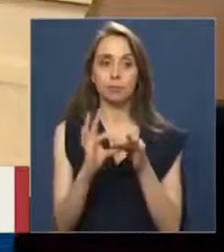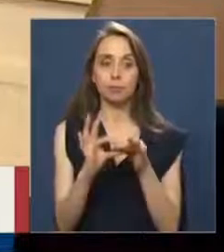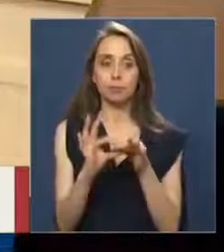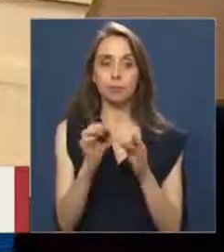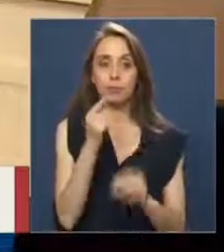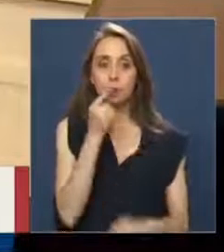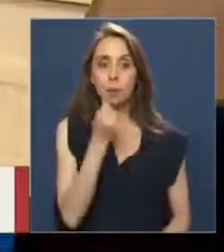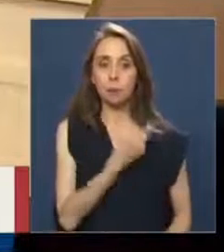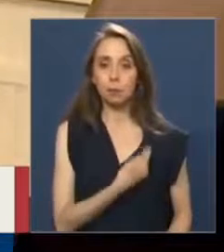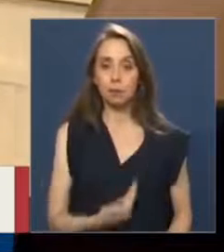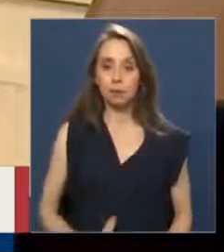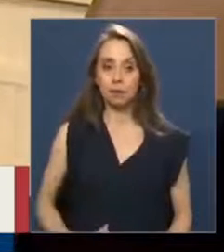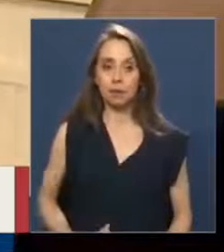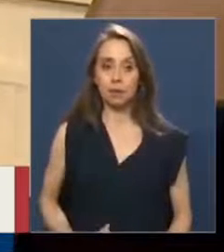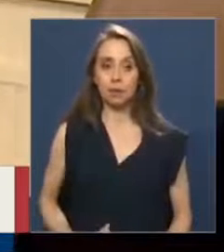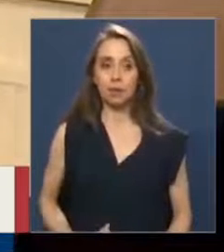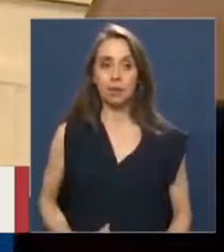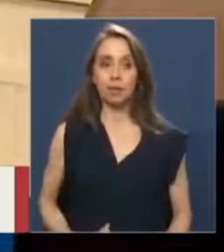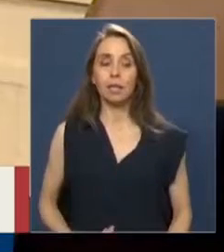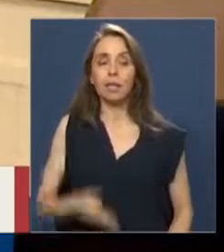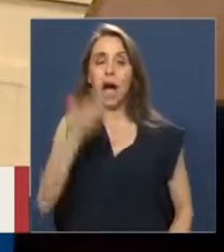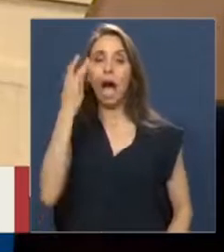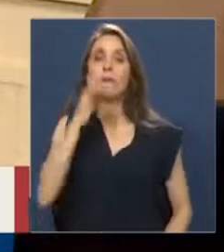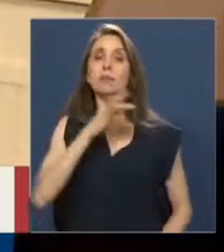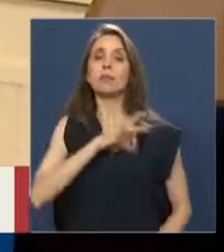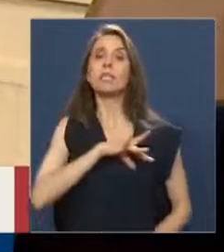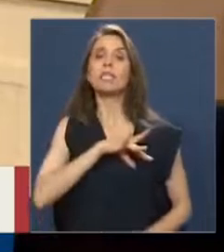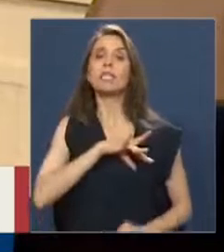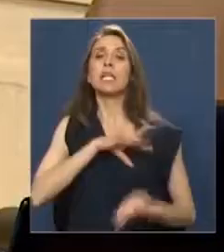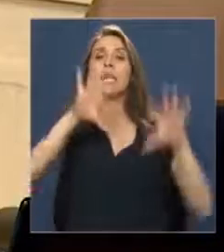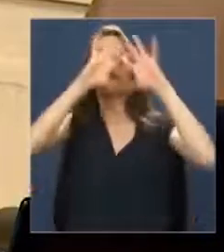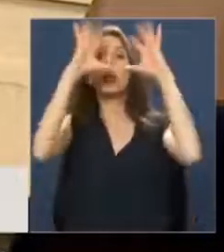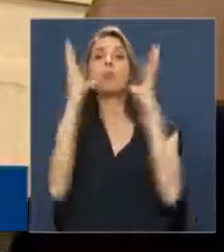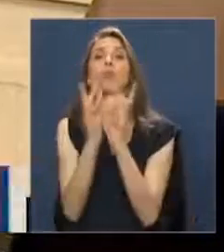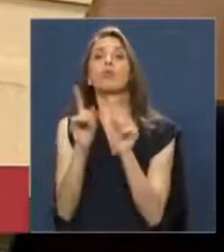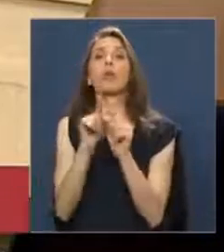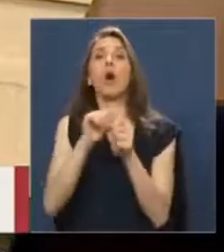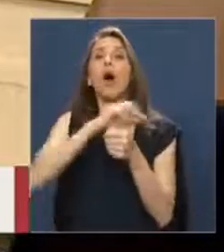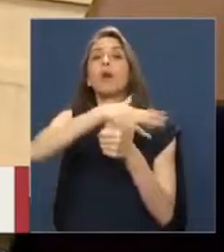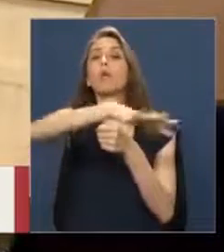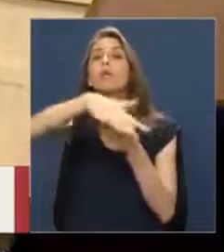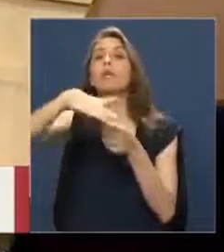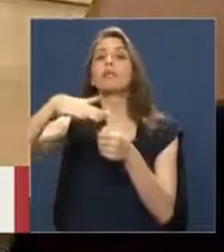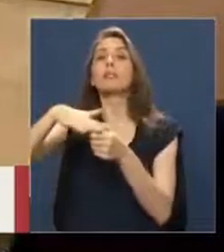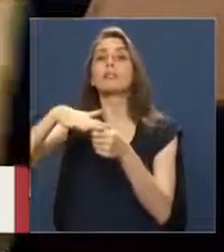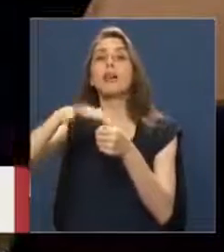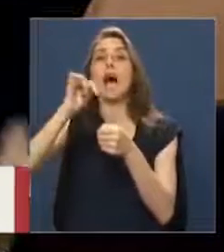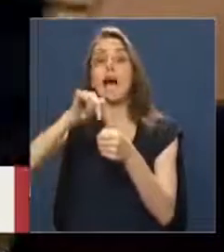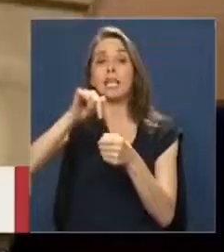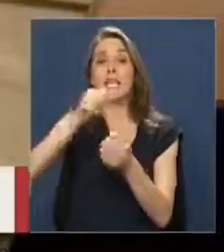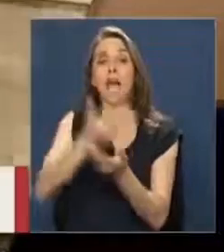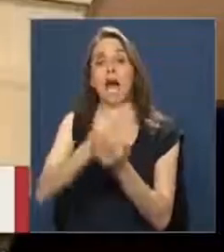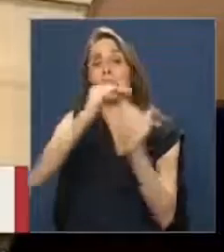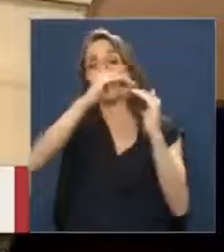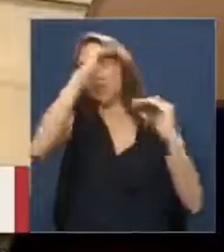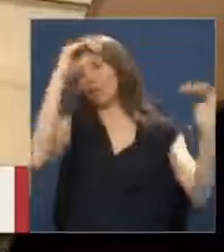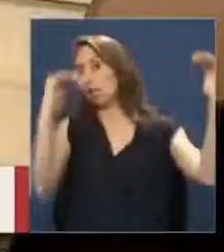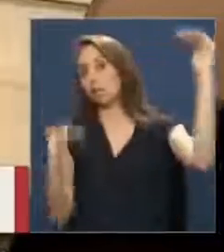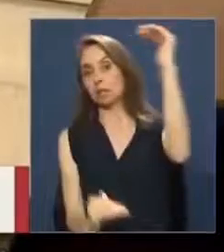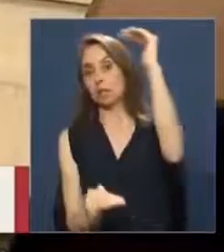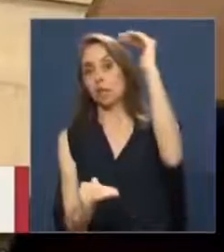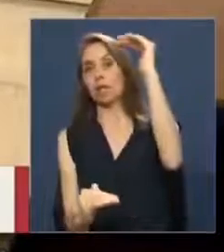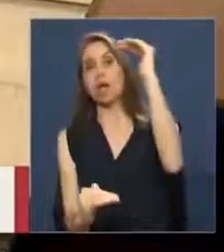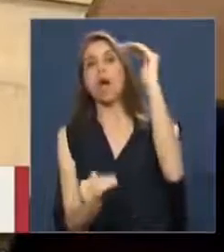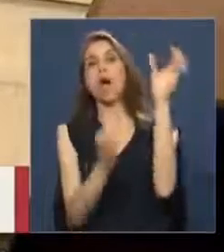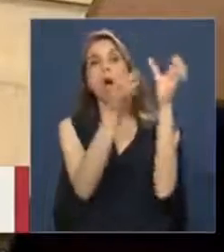Gracias, presidente. Bueno, el oasis chileno es el paraíso de la desigualdad. El 1% se